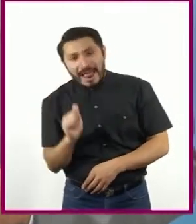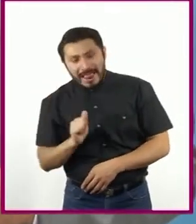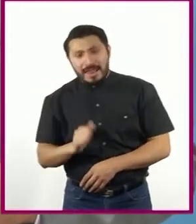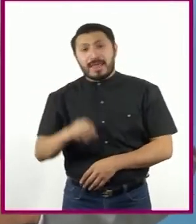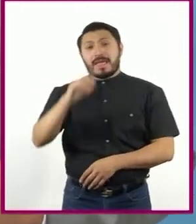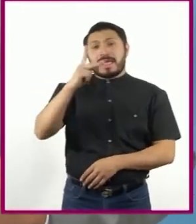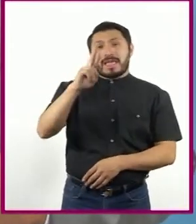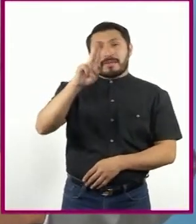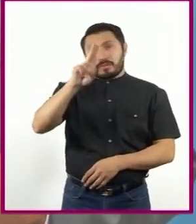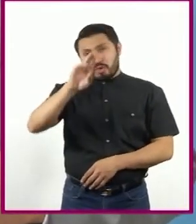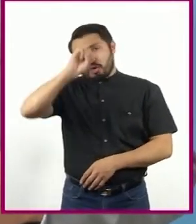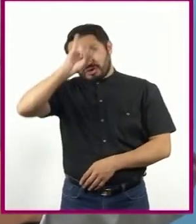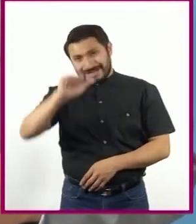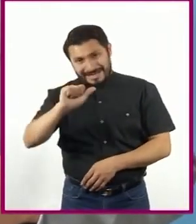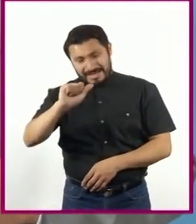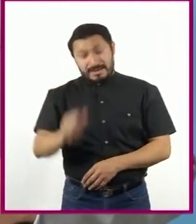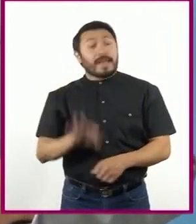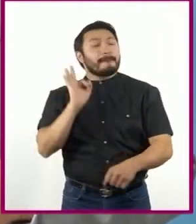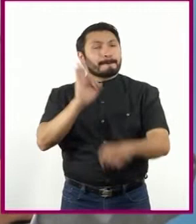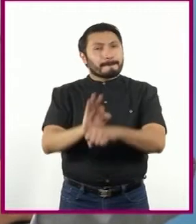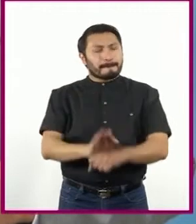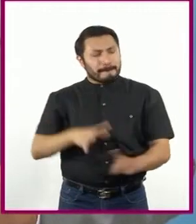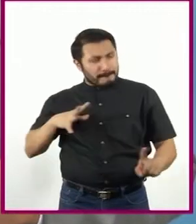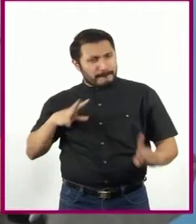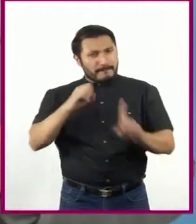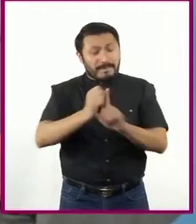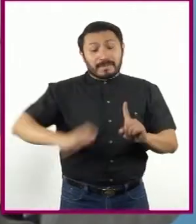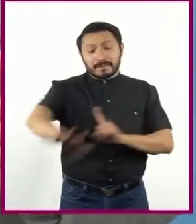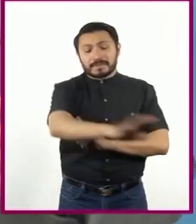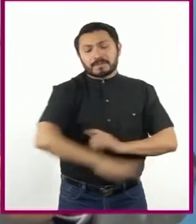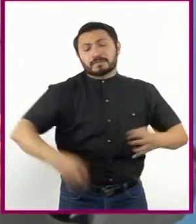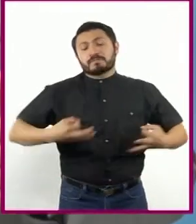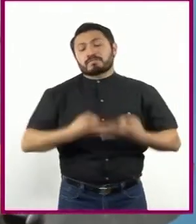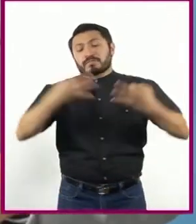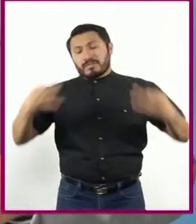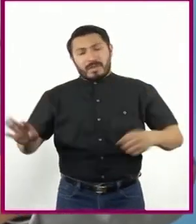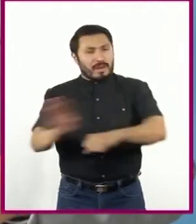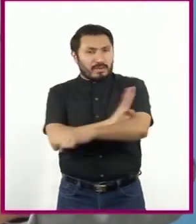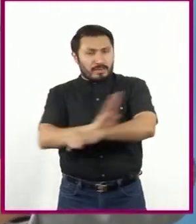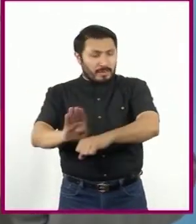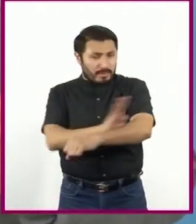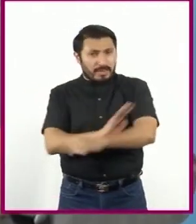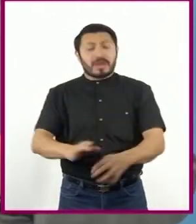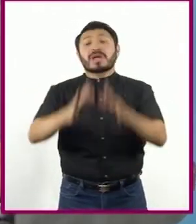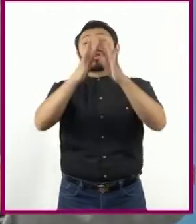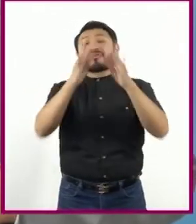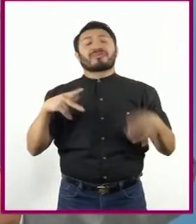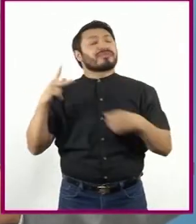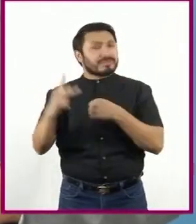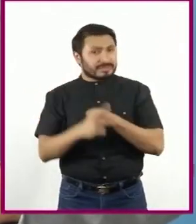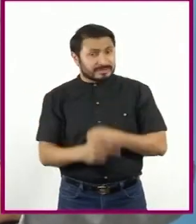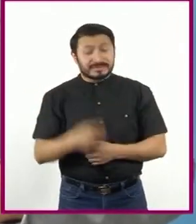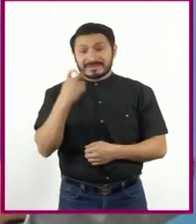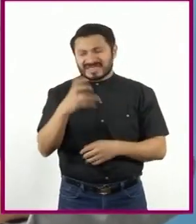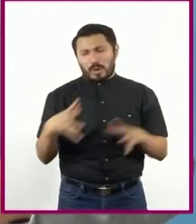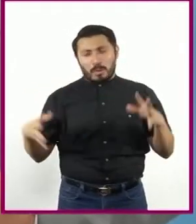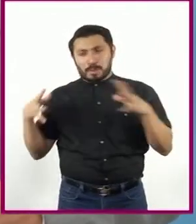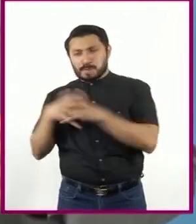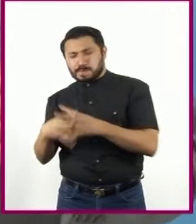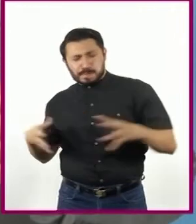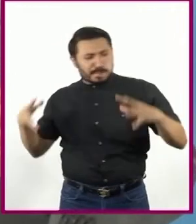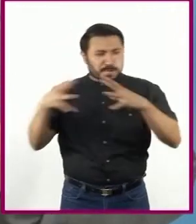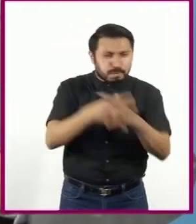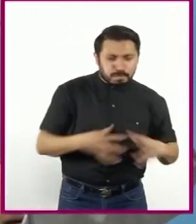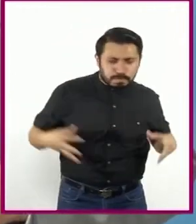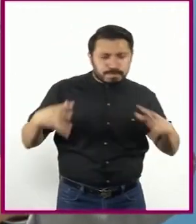Prusia, para defender y conquistar territorios en favor de Francia. Estos enfrentamientos